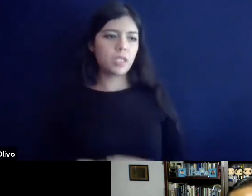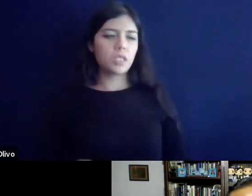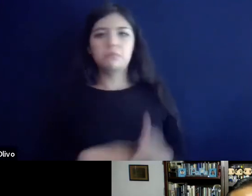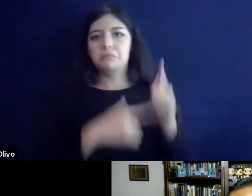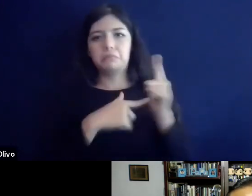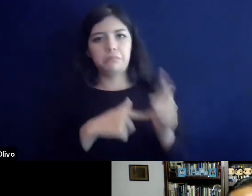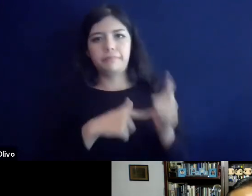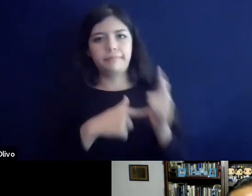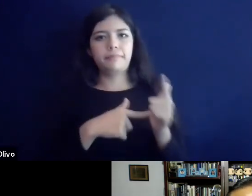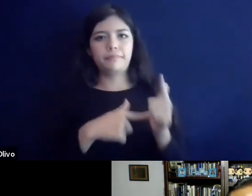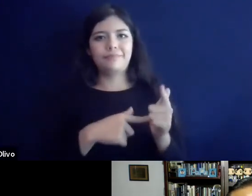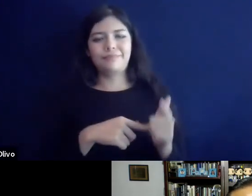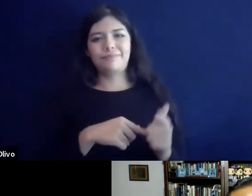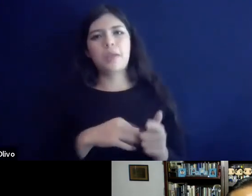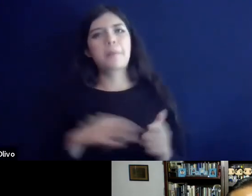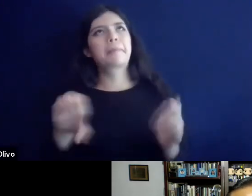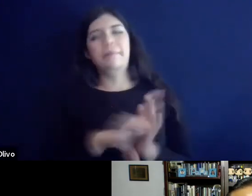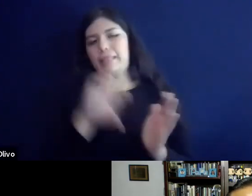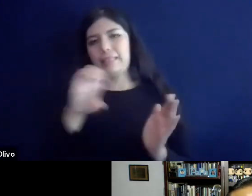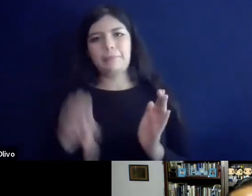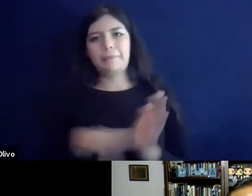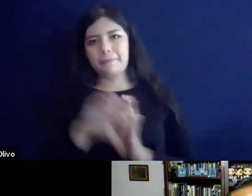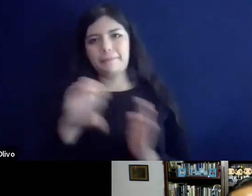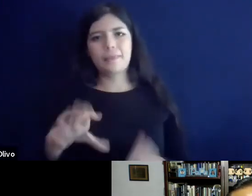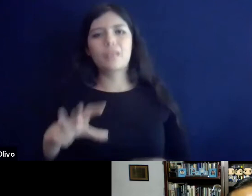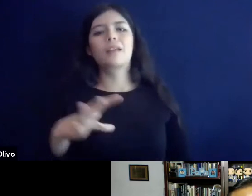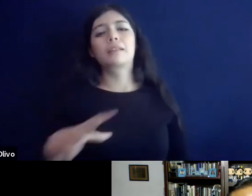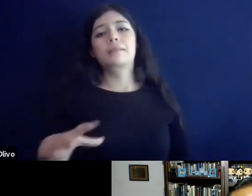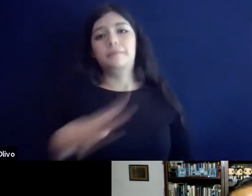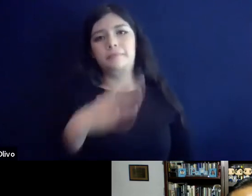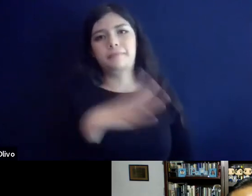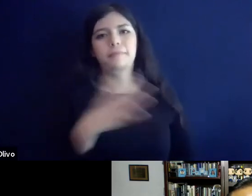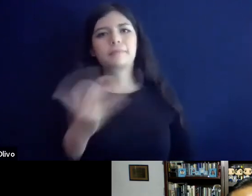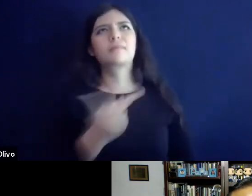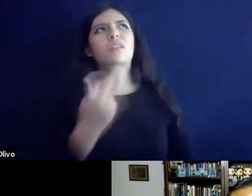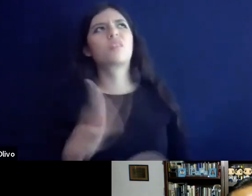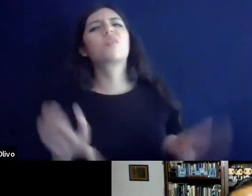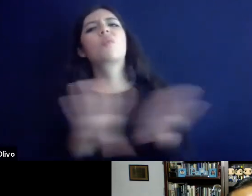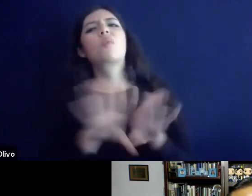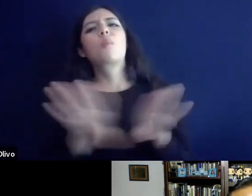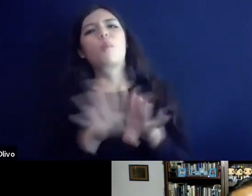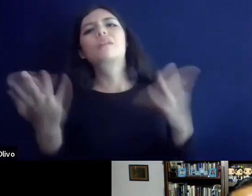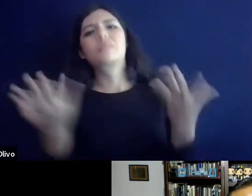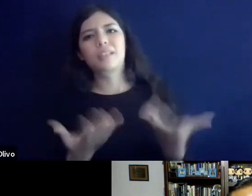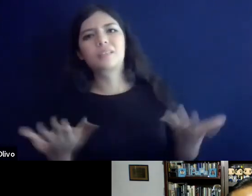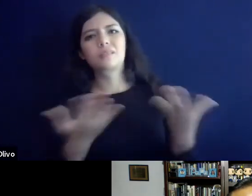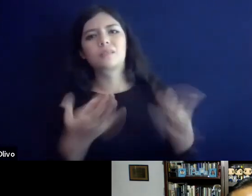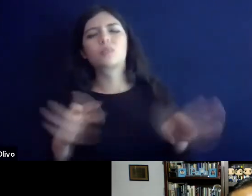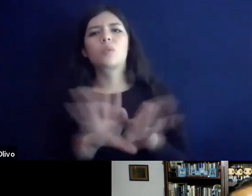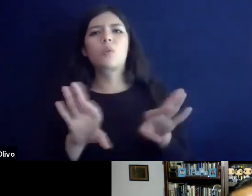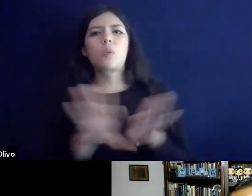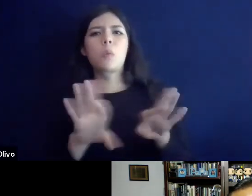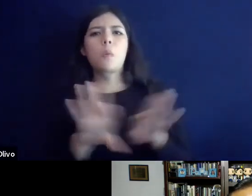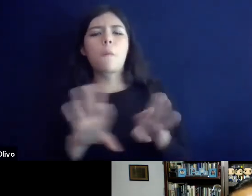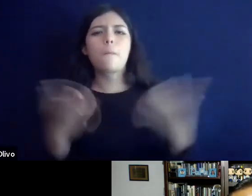yo me autoapliqué una de las preguntas de mi investigación, ¿no? ¿Qué haces? ¿Cómo lo consigues? ¿Y cómo te insertas? ¿No? ¿Cómo es